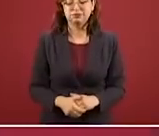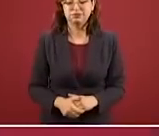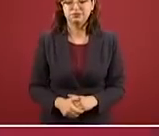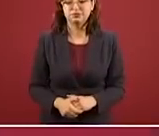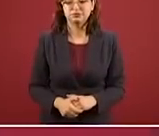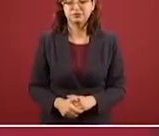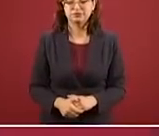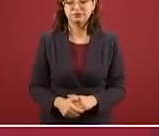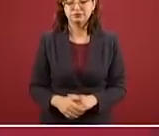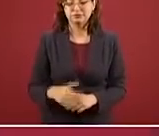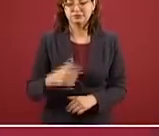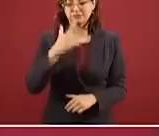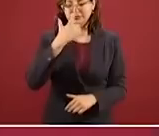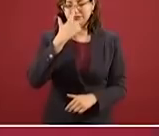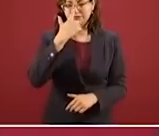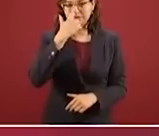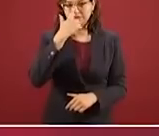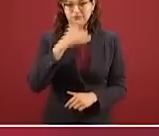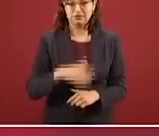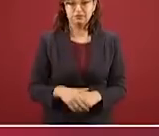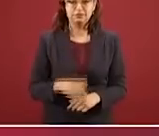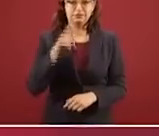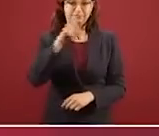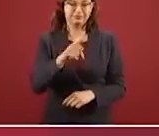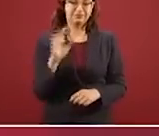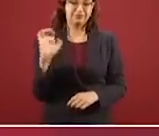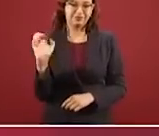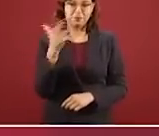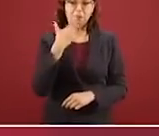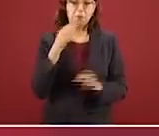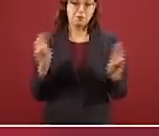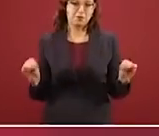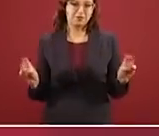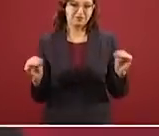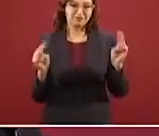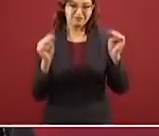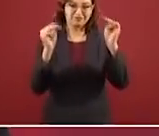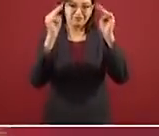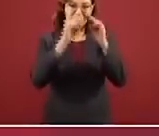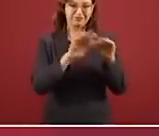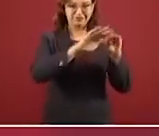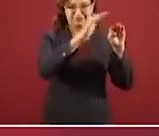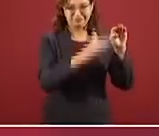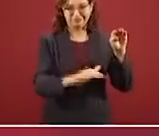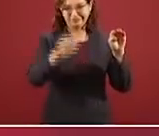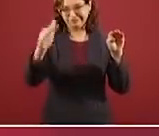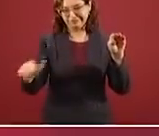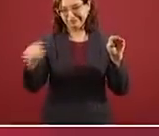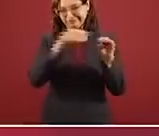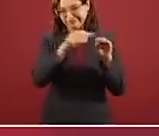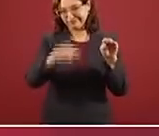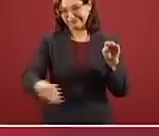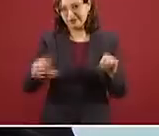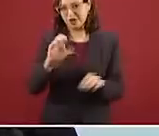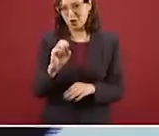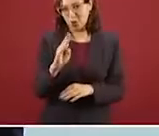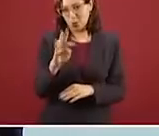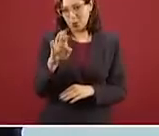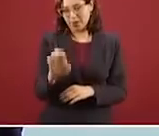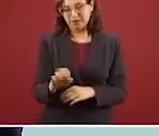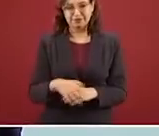por las barrancas de Chihuahua, la barranca del Cobre,